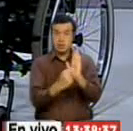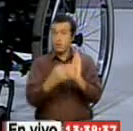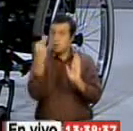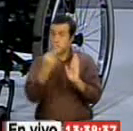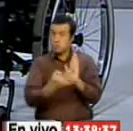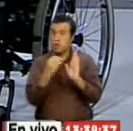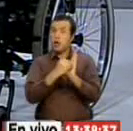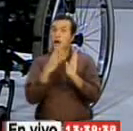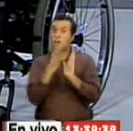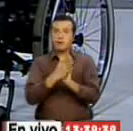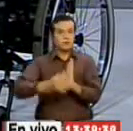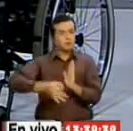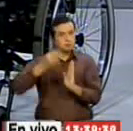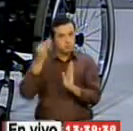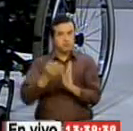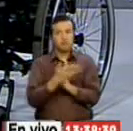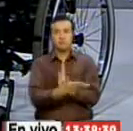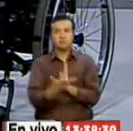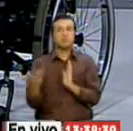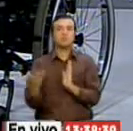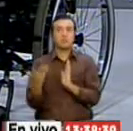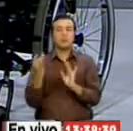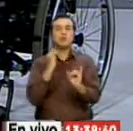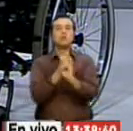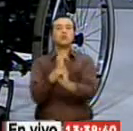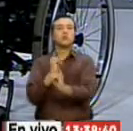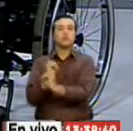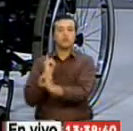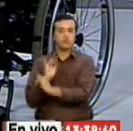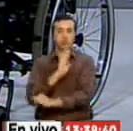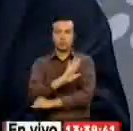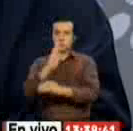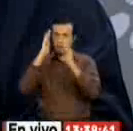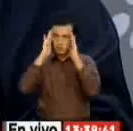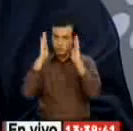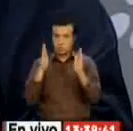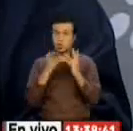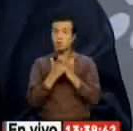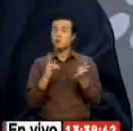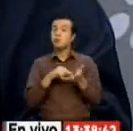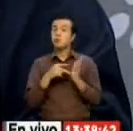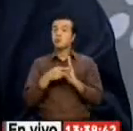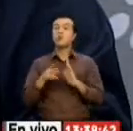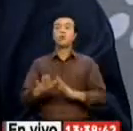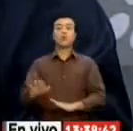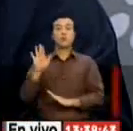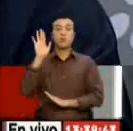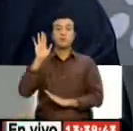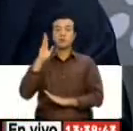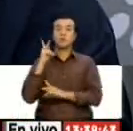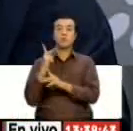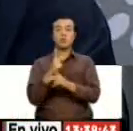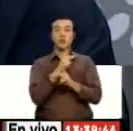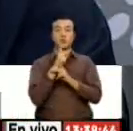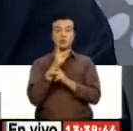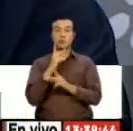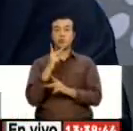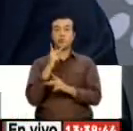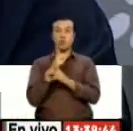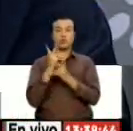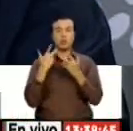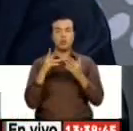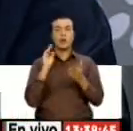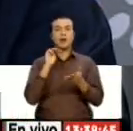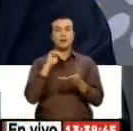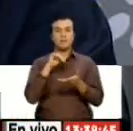ser aplicadas directamente desde las instituciones que atiende. Esto significa un compromiso como consejo, porque el consejo ya está